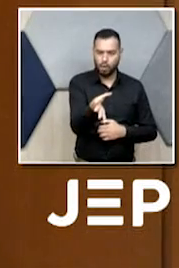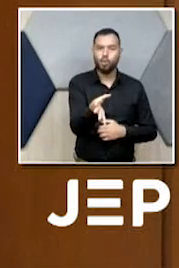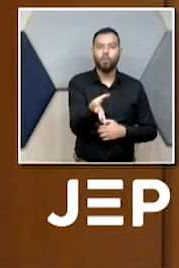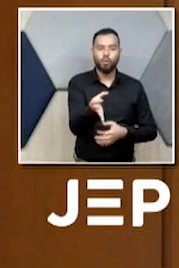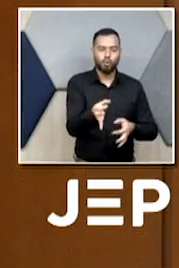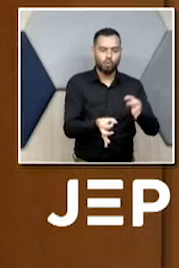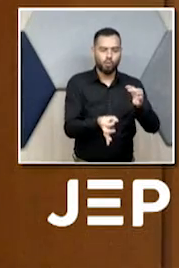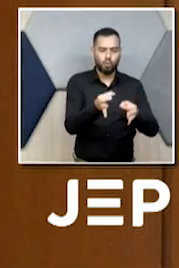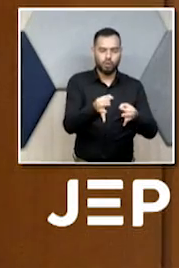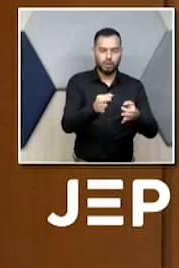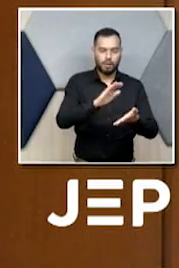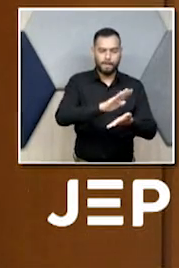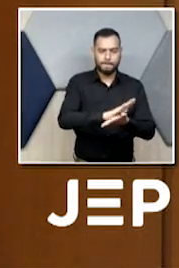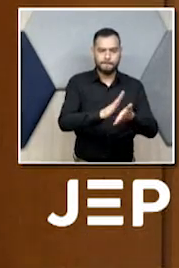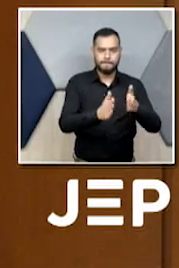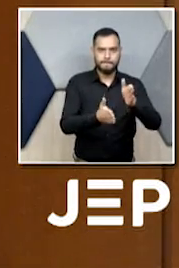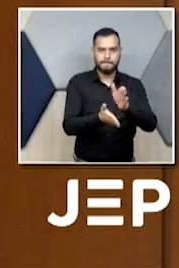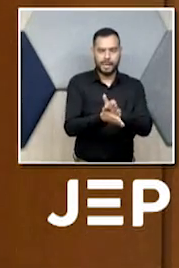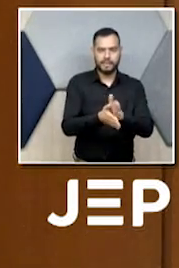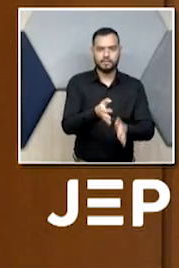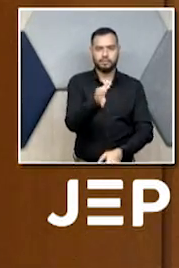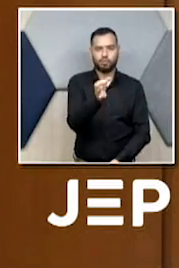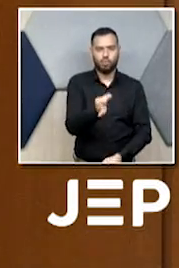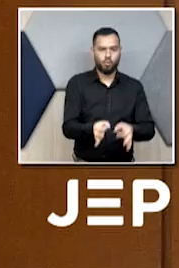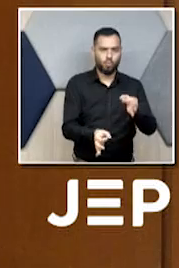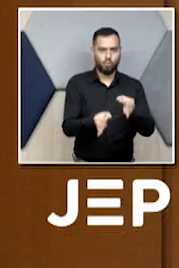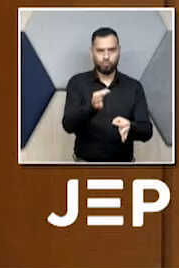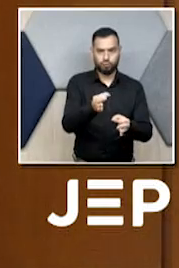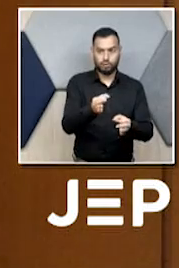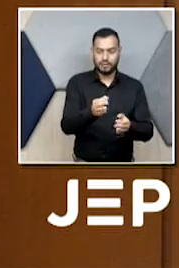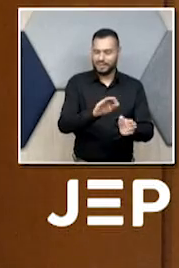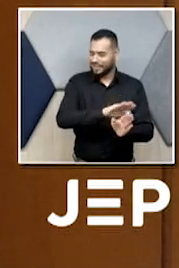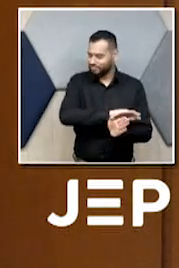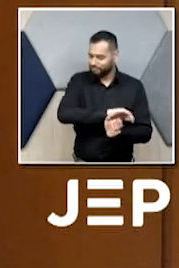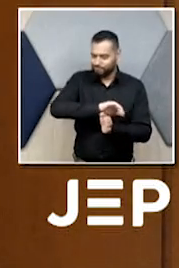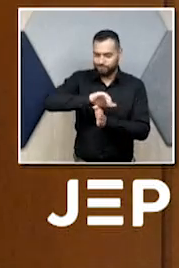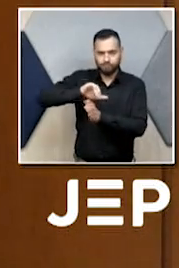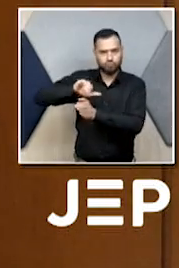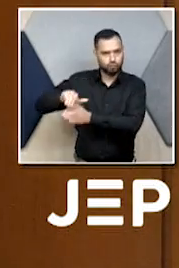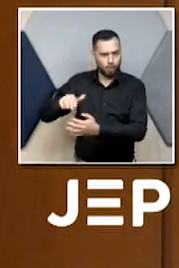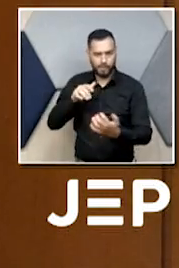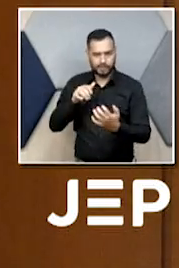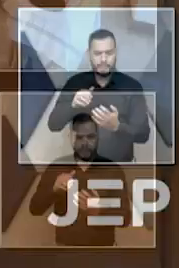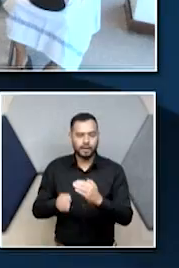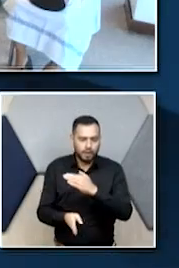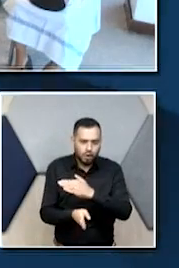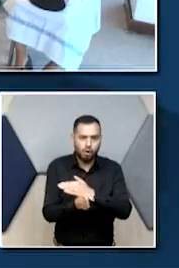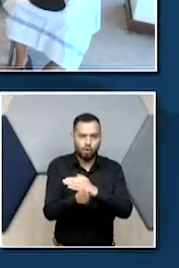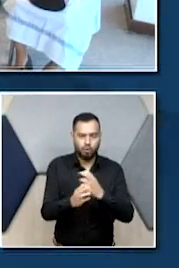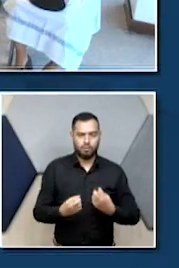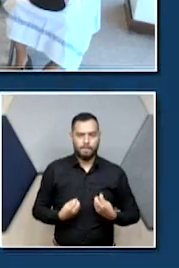cuenta con la justicia, pueden pasar la página y continuar sus vidas.